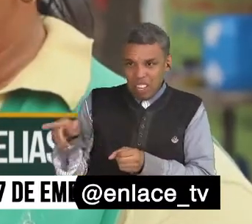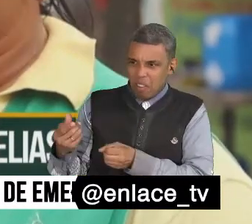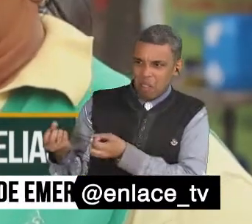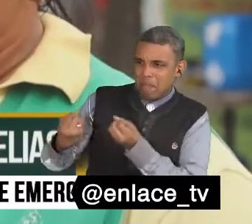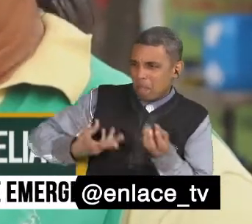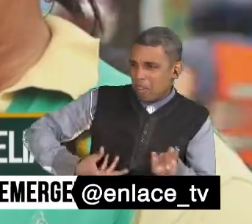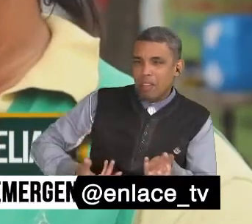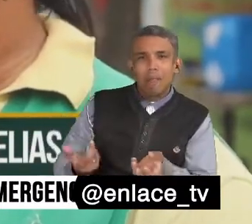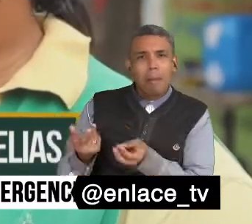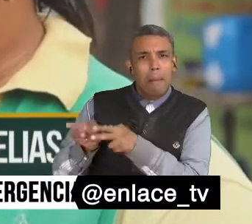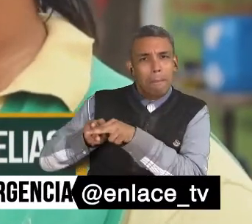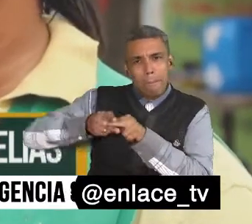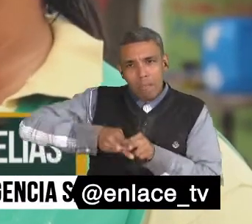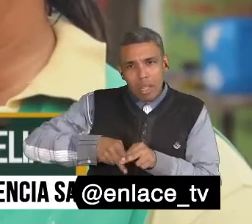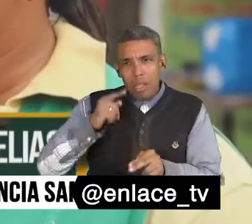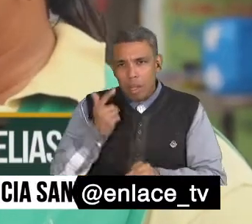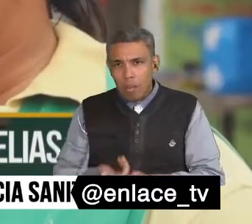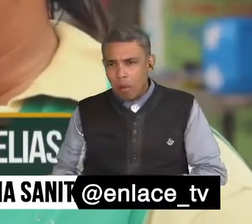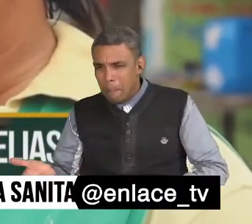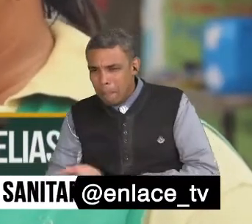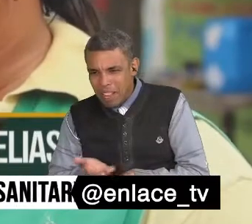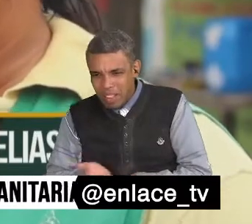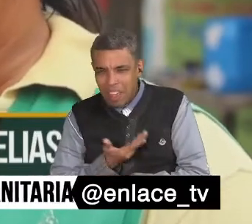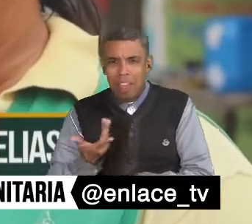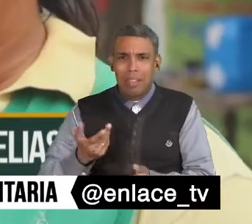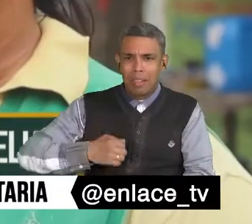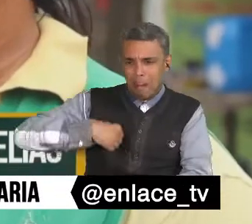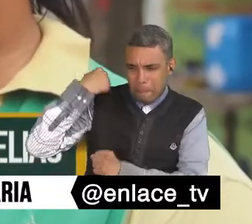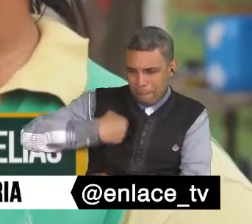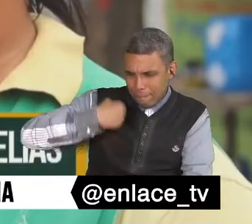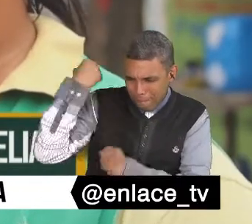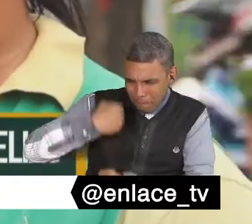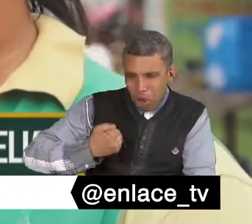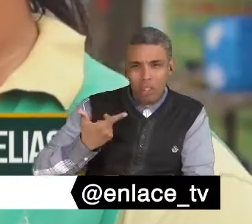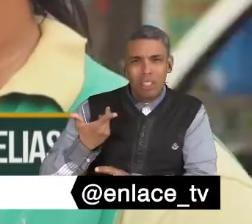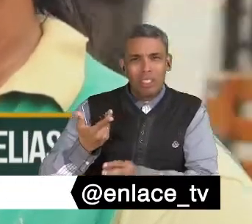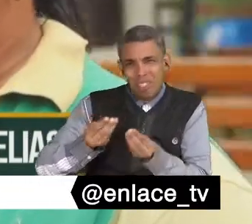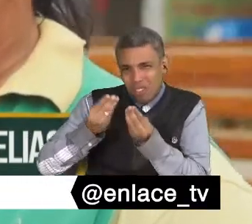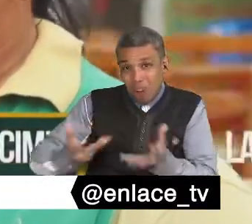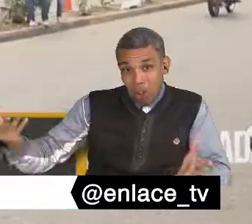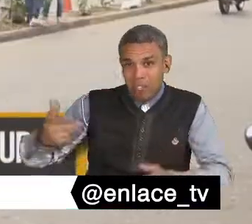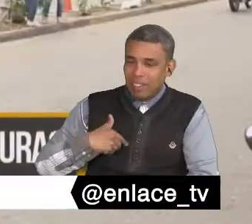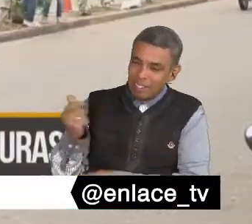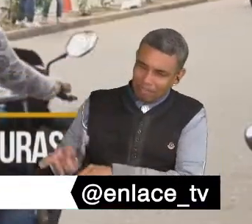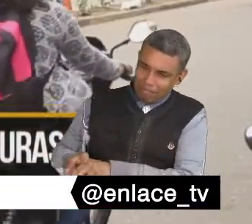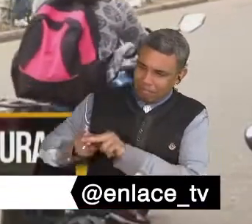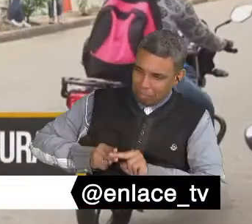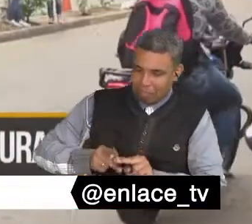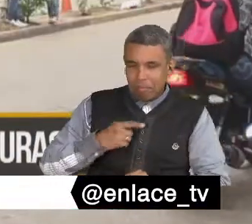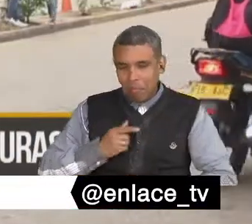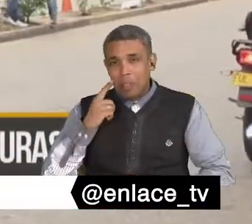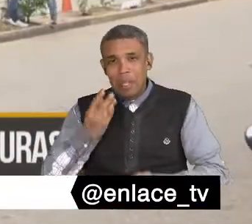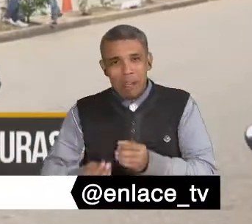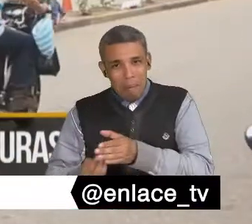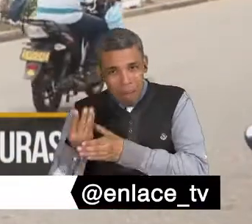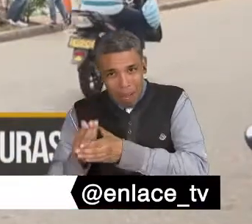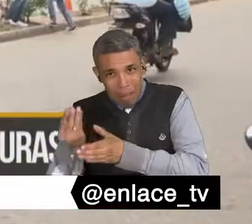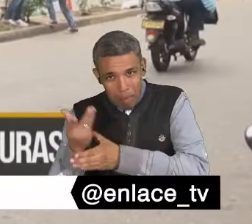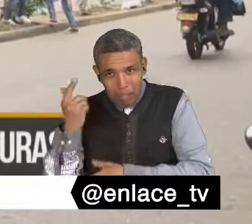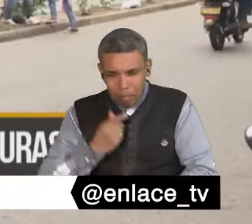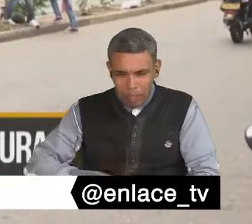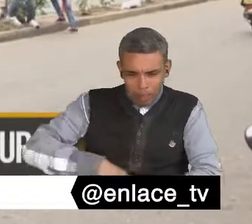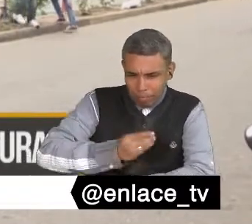este caso, el sector estamos haciendo la siembra de matas acá en esta parte. Los habitantes de la zona de la Comuna 3